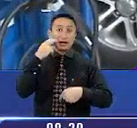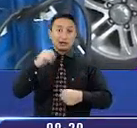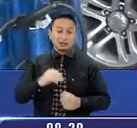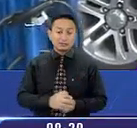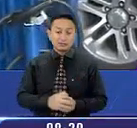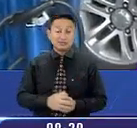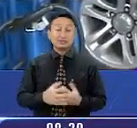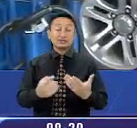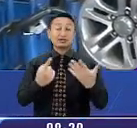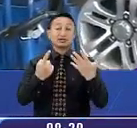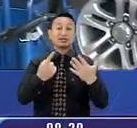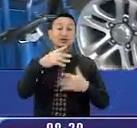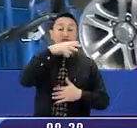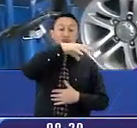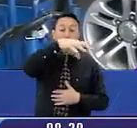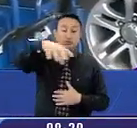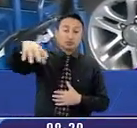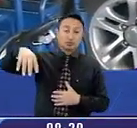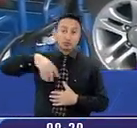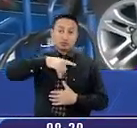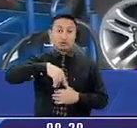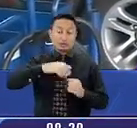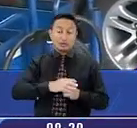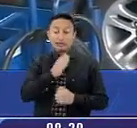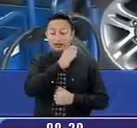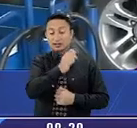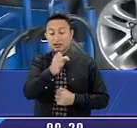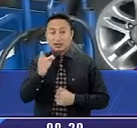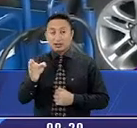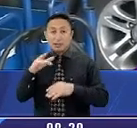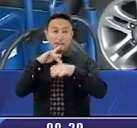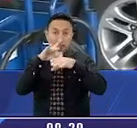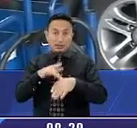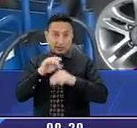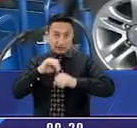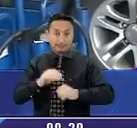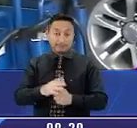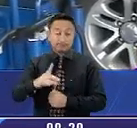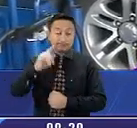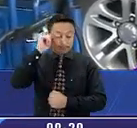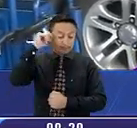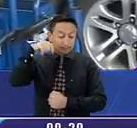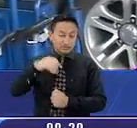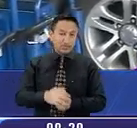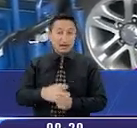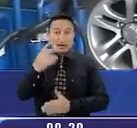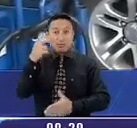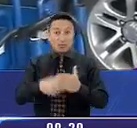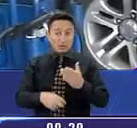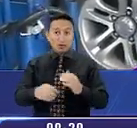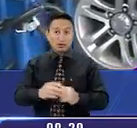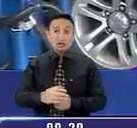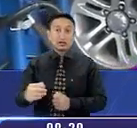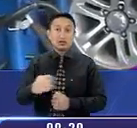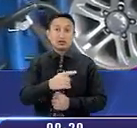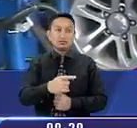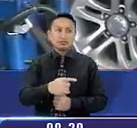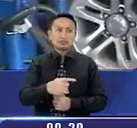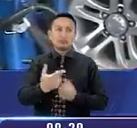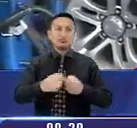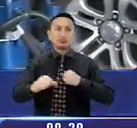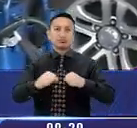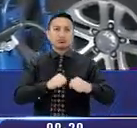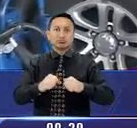6 centros que están habilitados para que usted pueda agendar su cita. Recuerde, evítese multas y sobre todo cumpla con este trámite